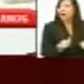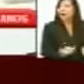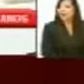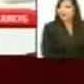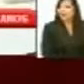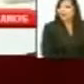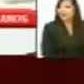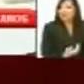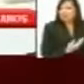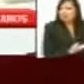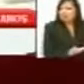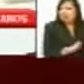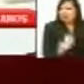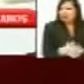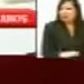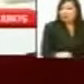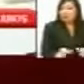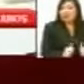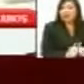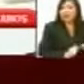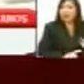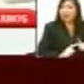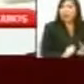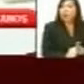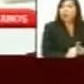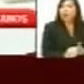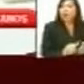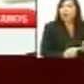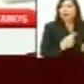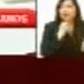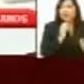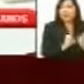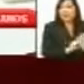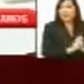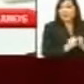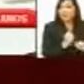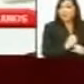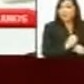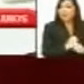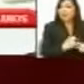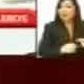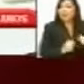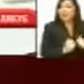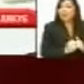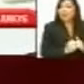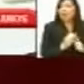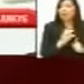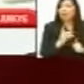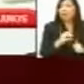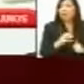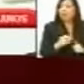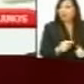vuestra disposición, ya lo hemos hecho en algún caso. Yo les decía el ejemplo del trabajo que hicimos con la Cámara de